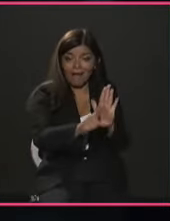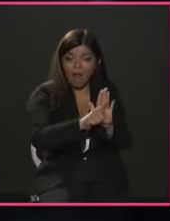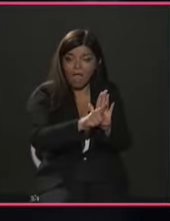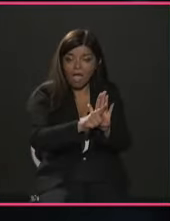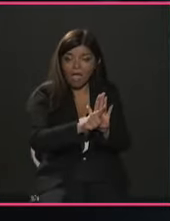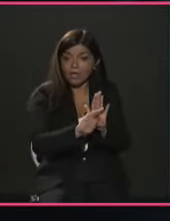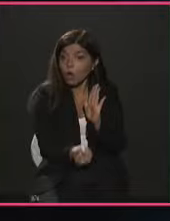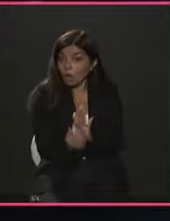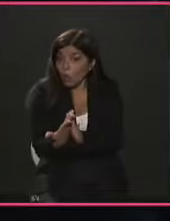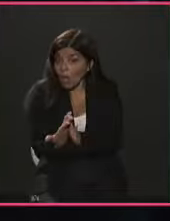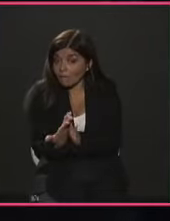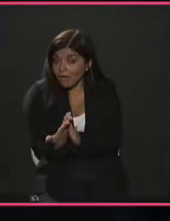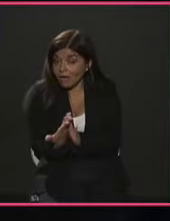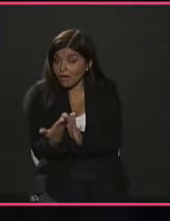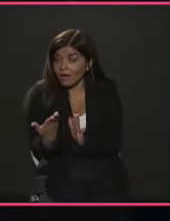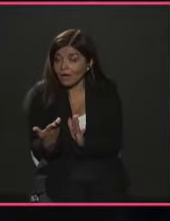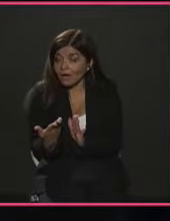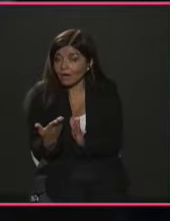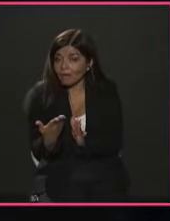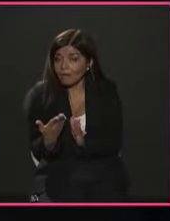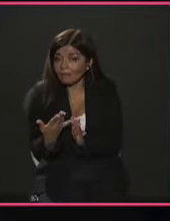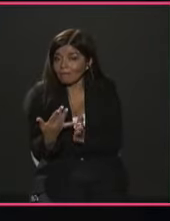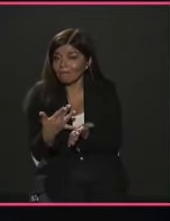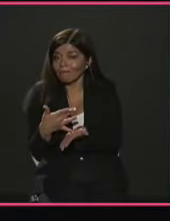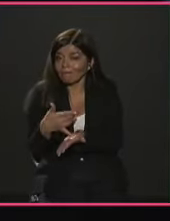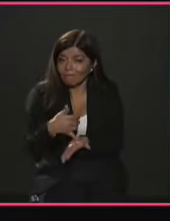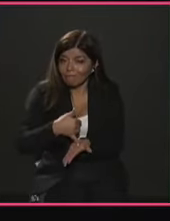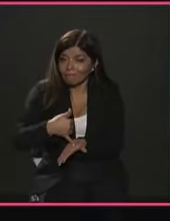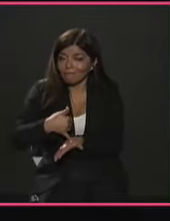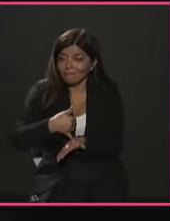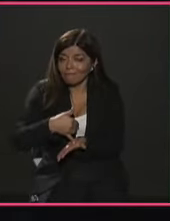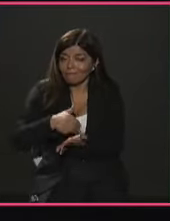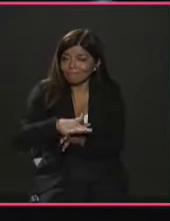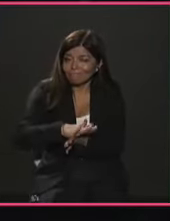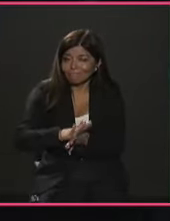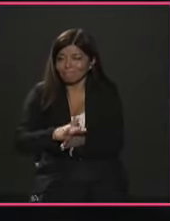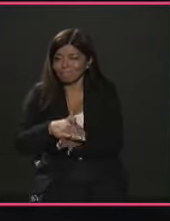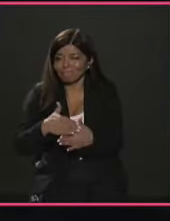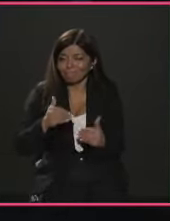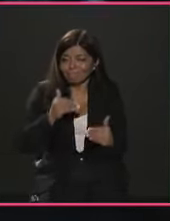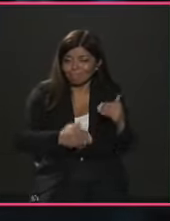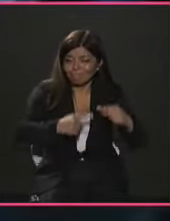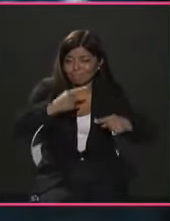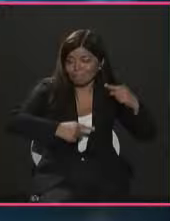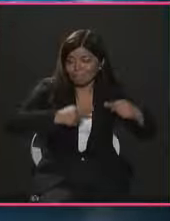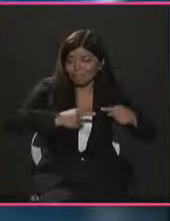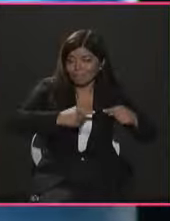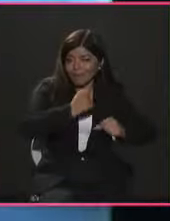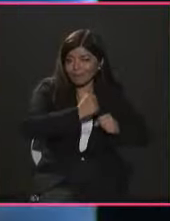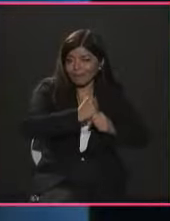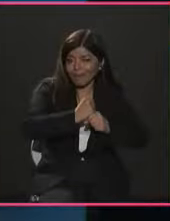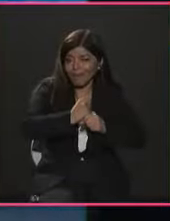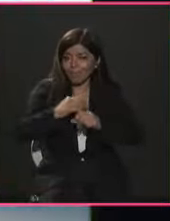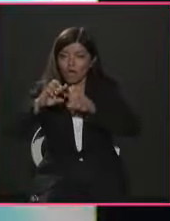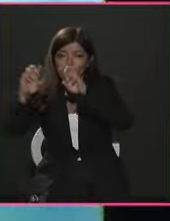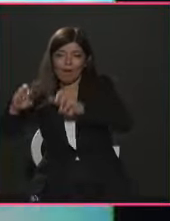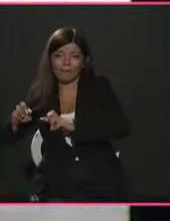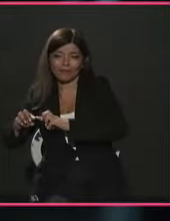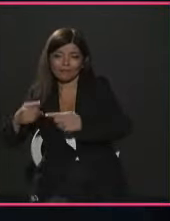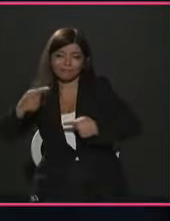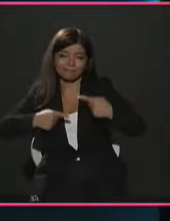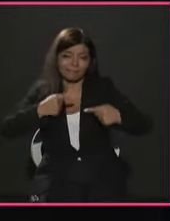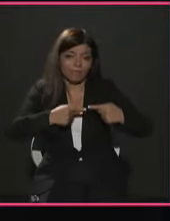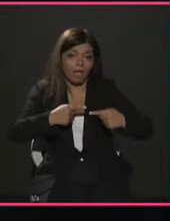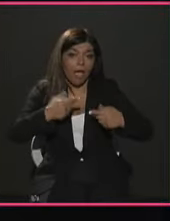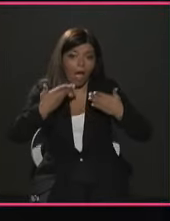es tan innovadora el desbalance con los trabajadores y la plataforma sigue siendo un problema pero ahora hay